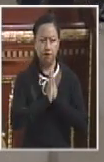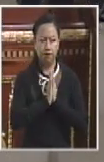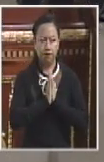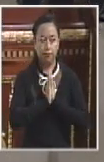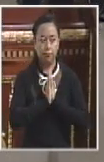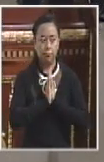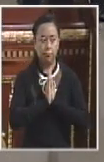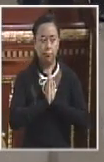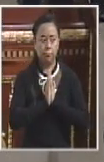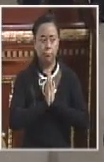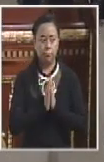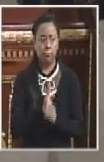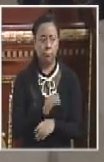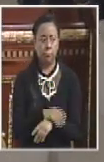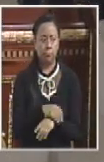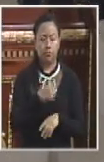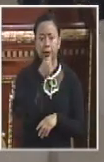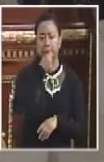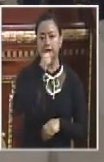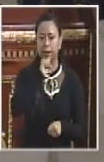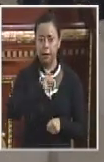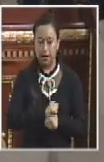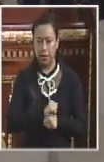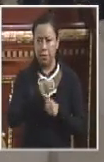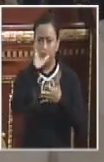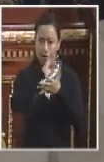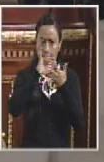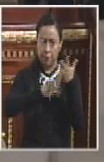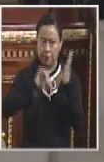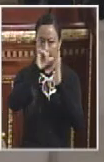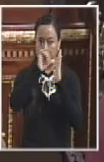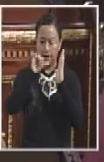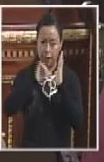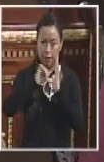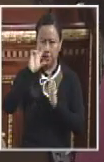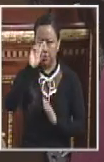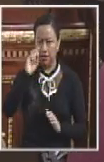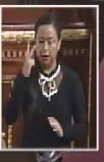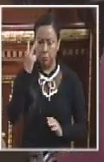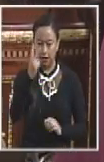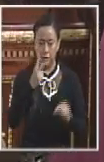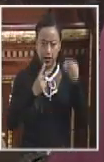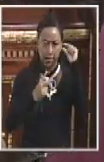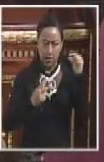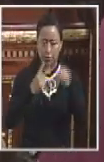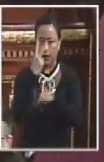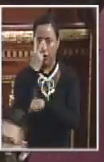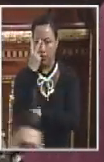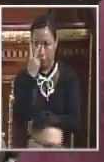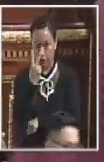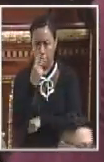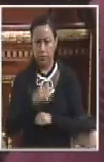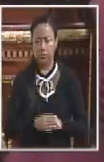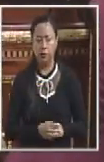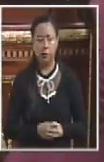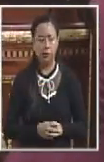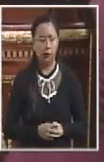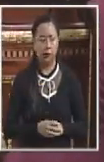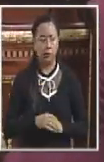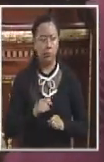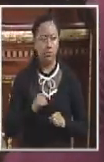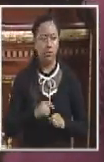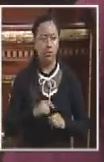solicite usted a las secretarianos de lectura al artículo 32, fracción 2 y de la